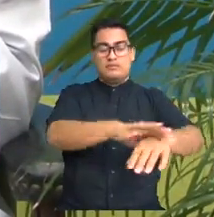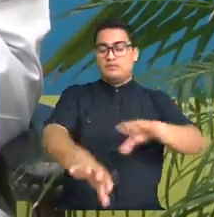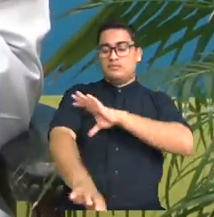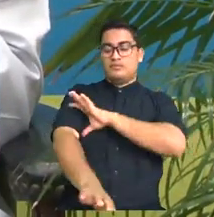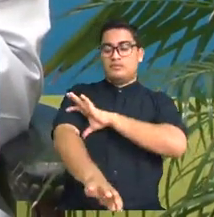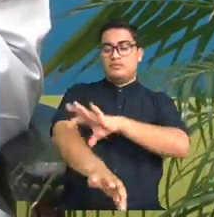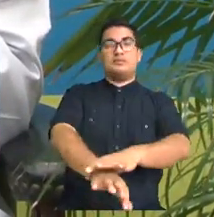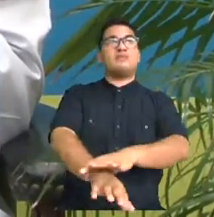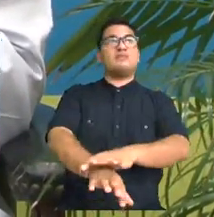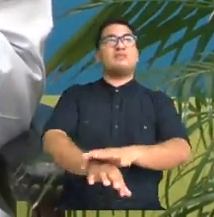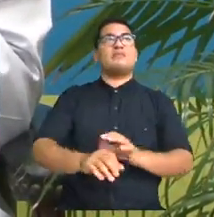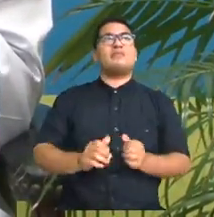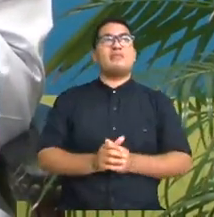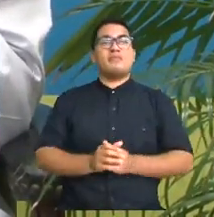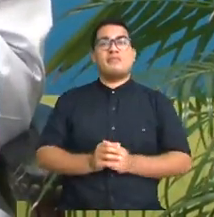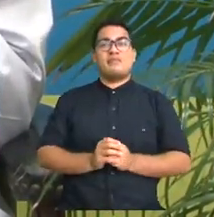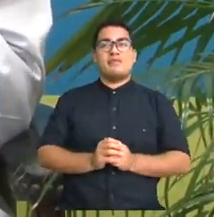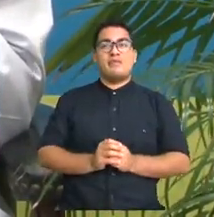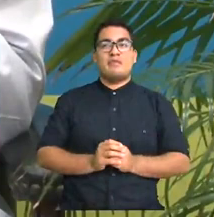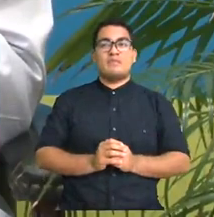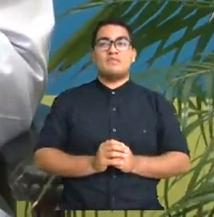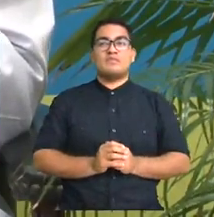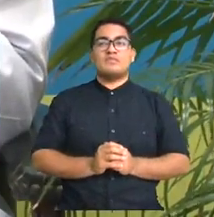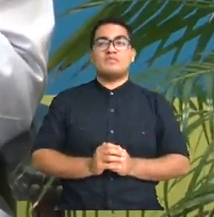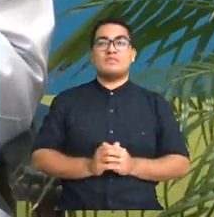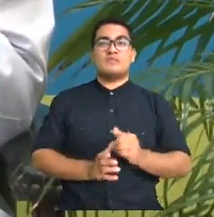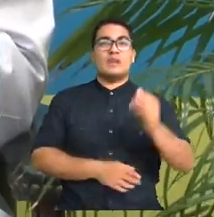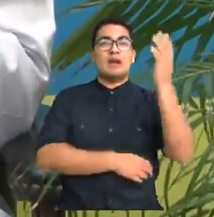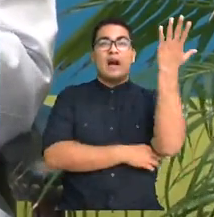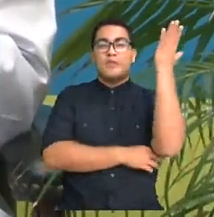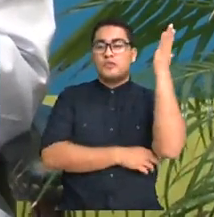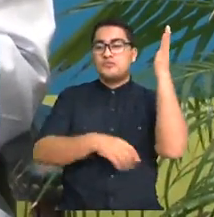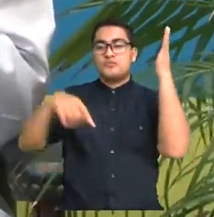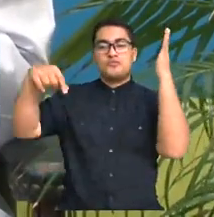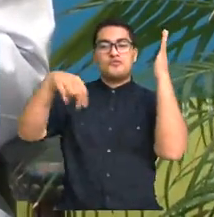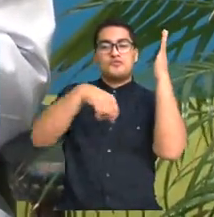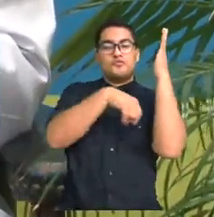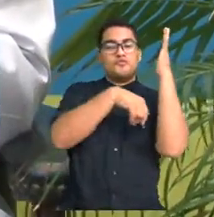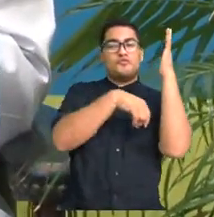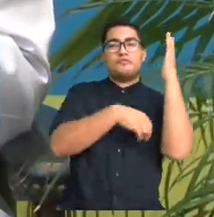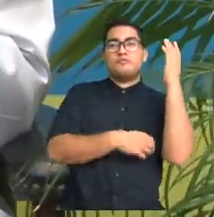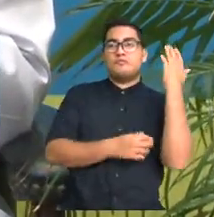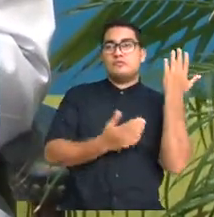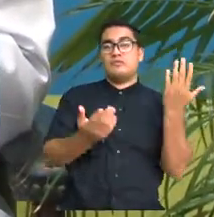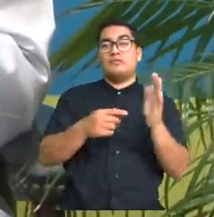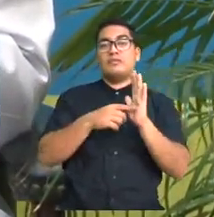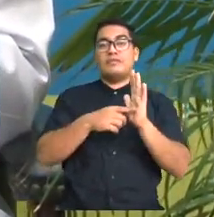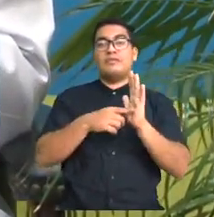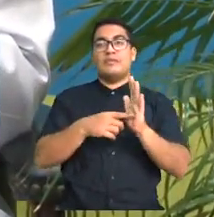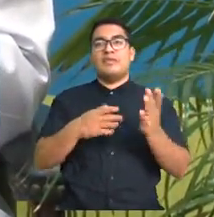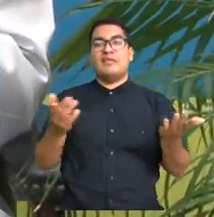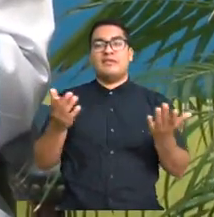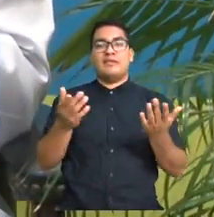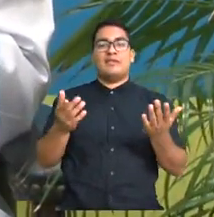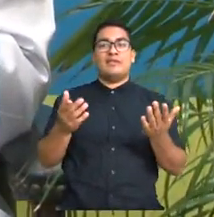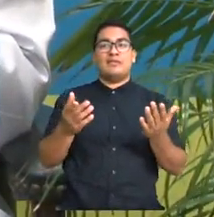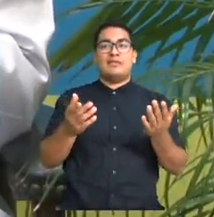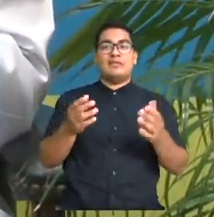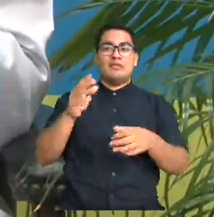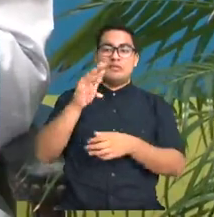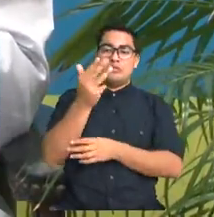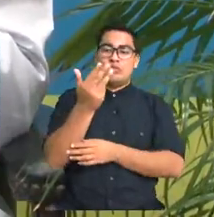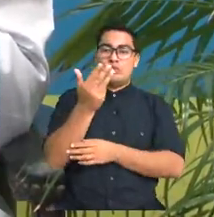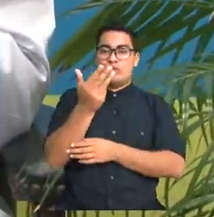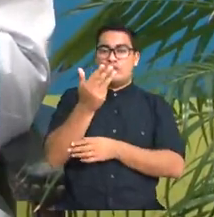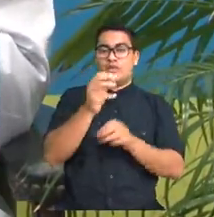manga larga, y buscar la sombra. Además de eso, evitar las horas pico. Estamos hablando de entre las 9